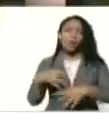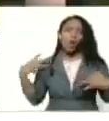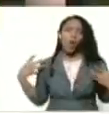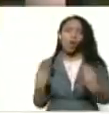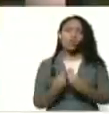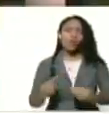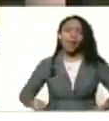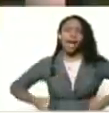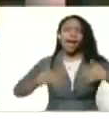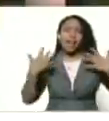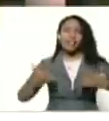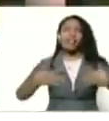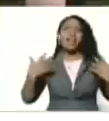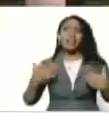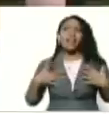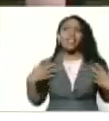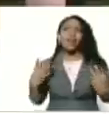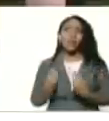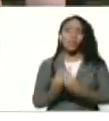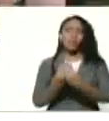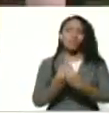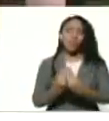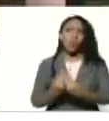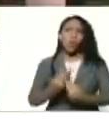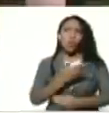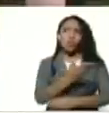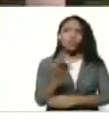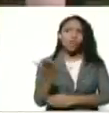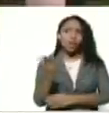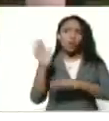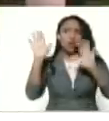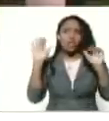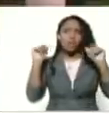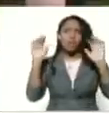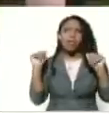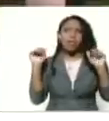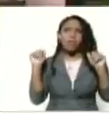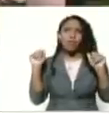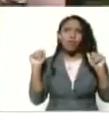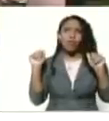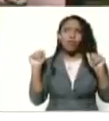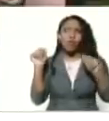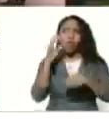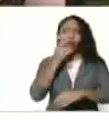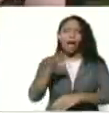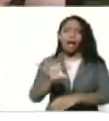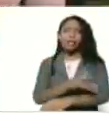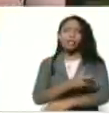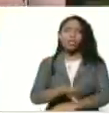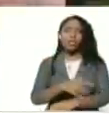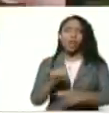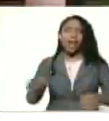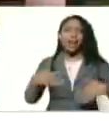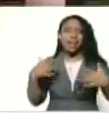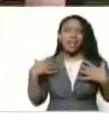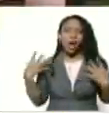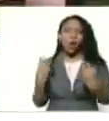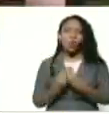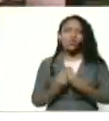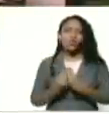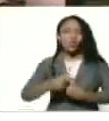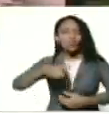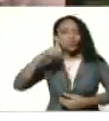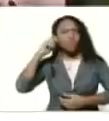la alegría de andar juntos. Con ustedes nos despedimos con la canción La Alegría de Andar Juntos,